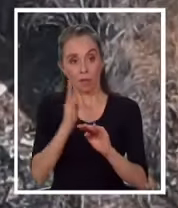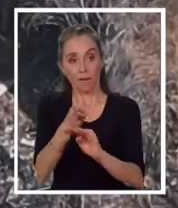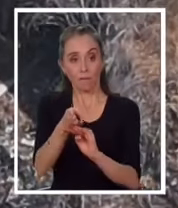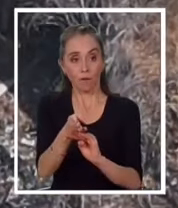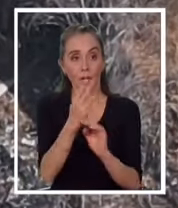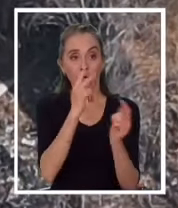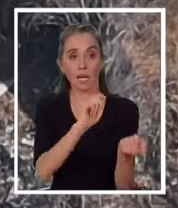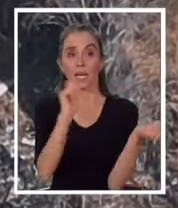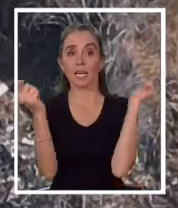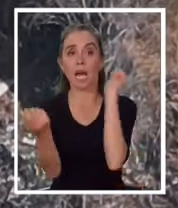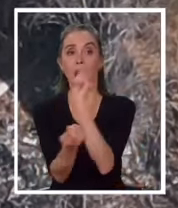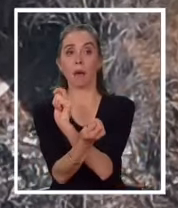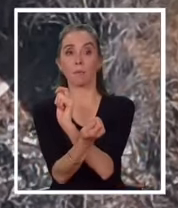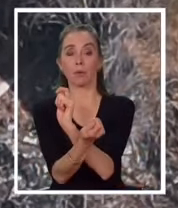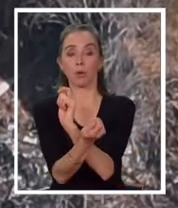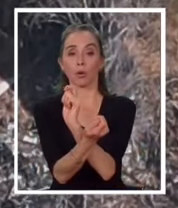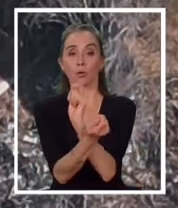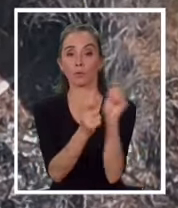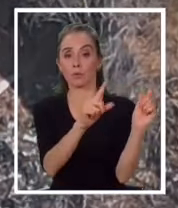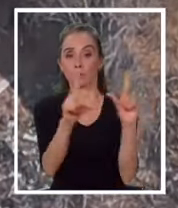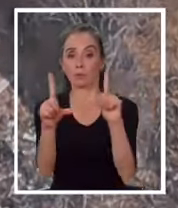fiscalización, el escenario cambia radicalmente.